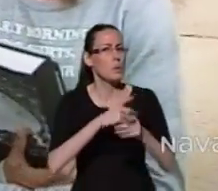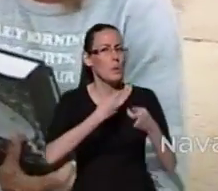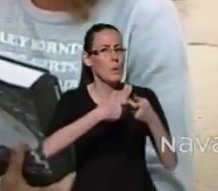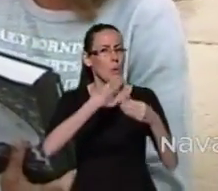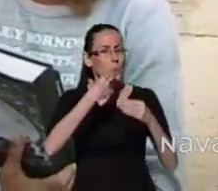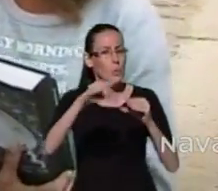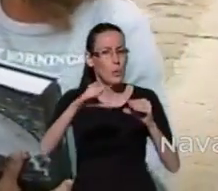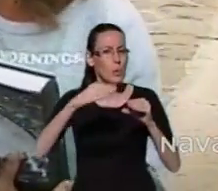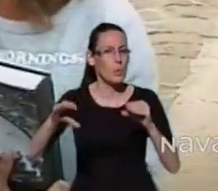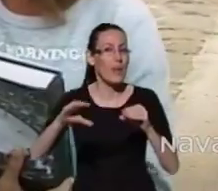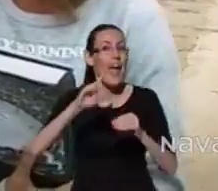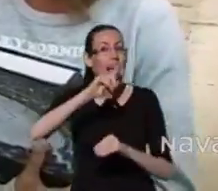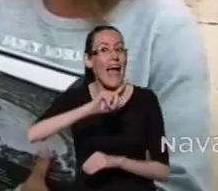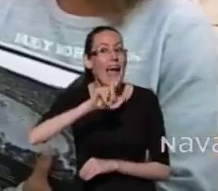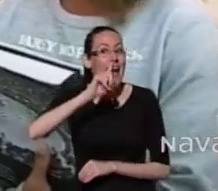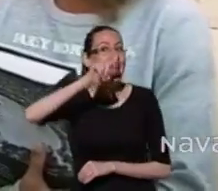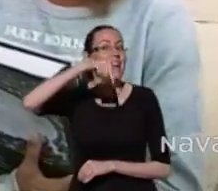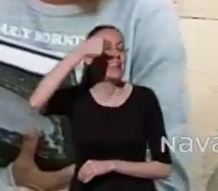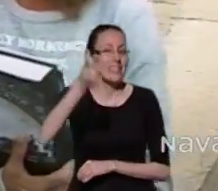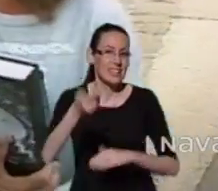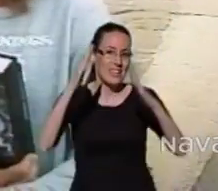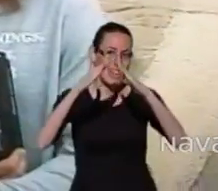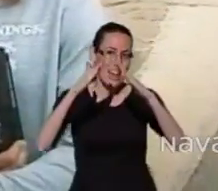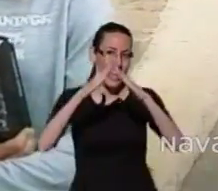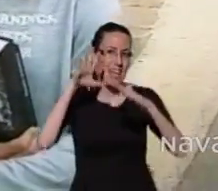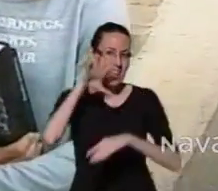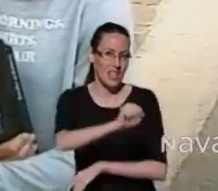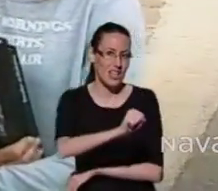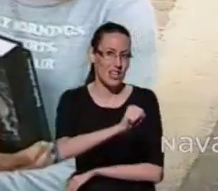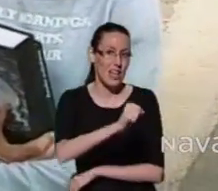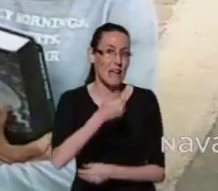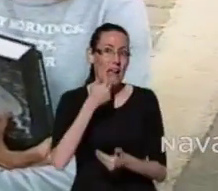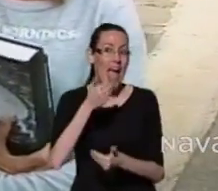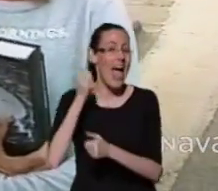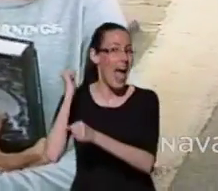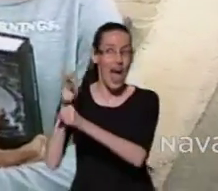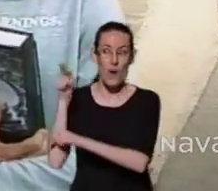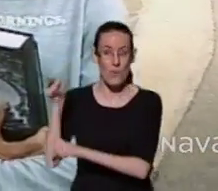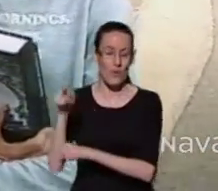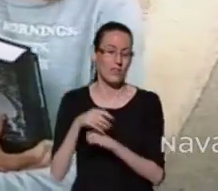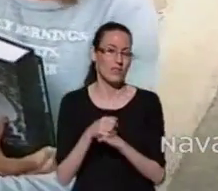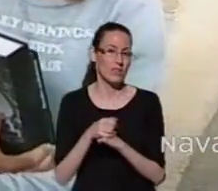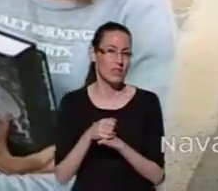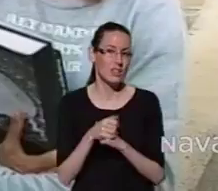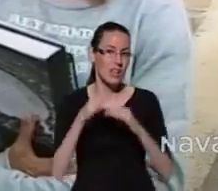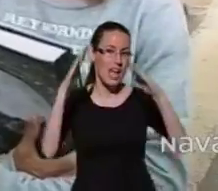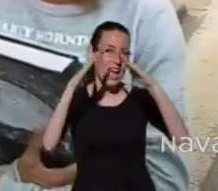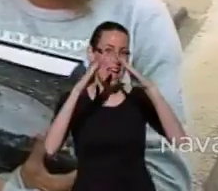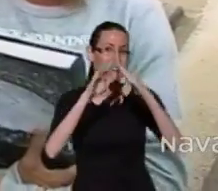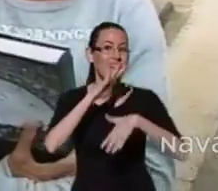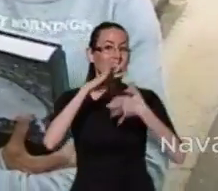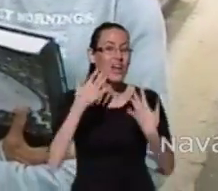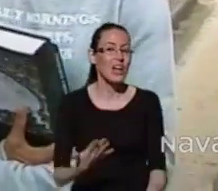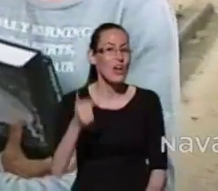al año siguiente compró una casa en el pueblo con el dinero que había ganado. Entonces, una casa que hoy en día vale 40